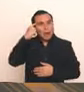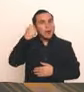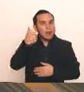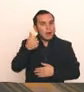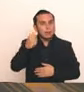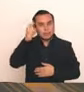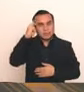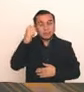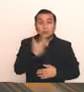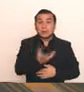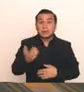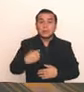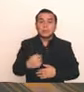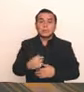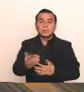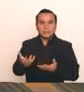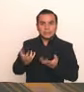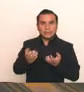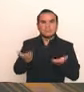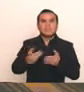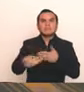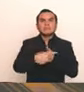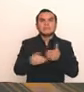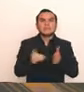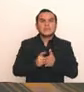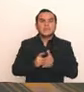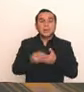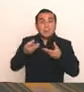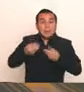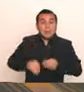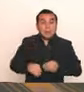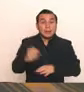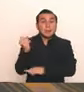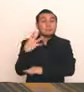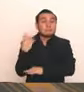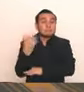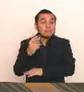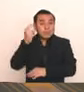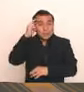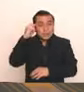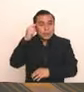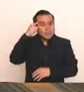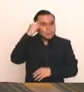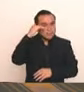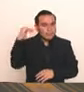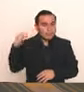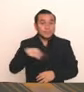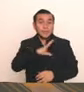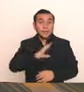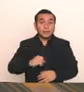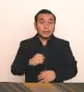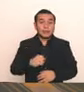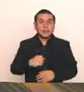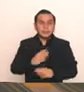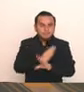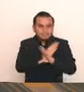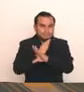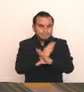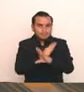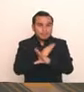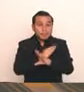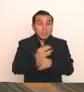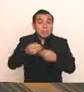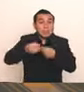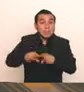entender que lo que pretenden hacer el ridículo pero si esta es la clase política salvadoreña defendiendo su último reducto de poder que